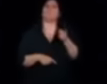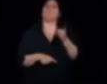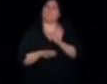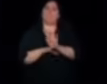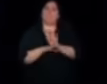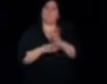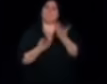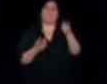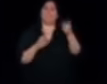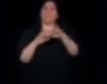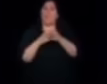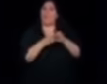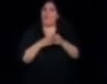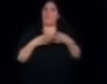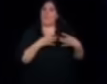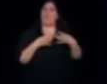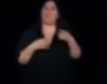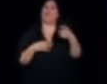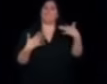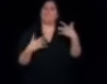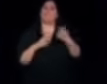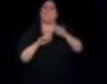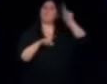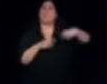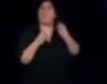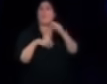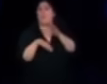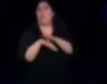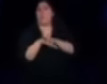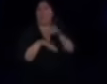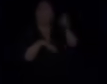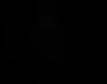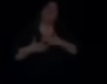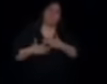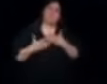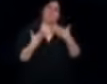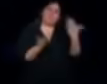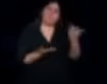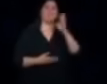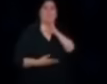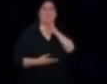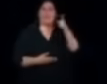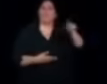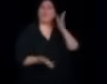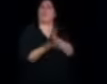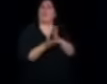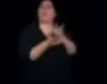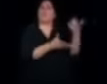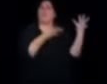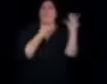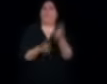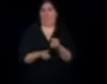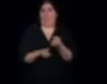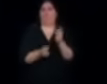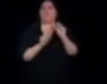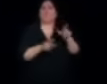se metían en un punto por el cual Milei ha sido denunciado la semana pasada, ¿no? Las acusaciones falsas. También, insisto, Bueno, no se rectificó